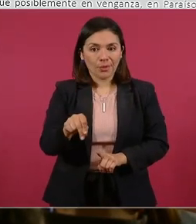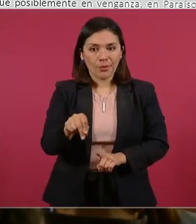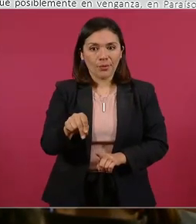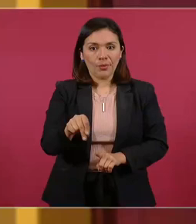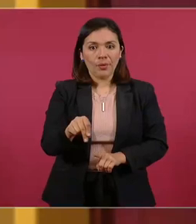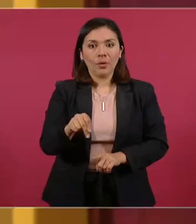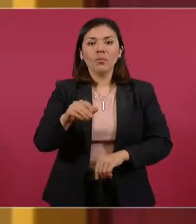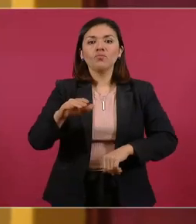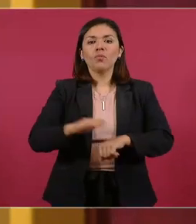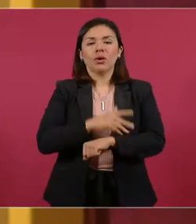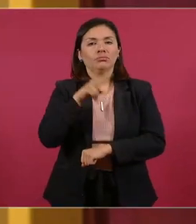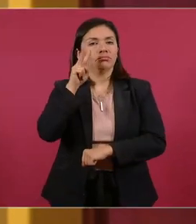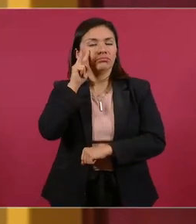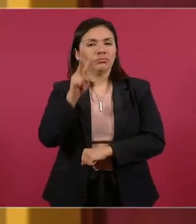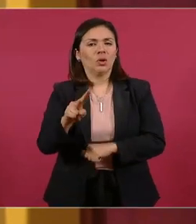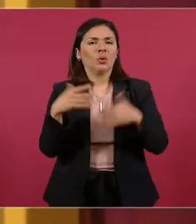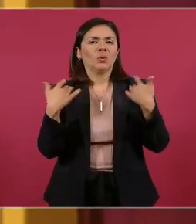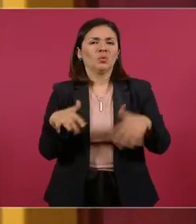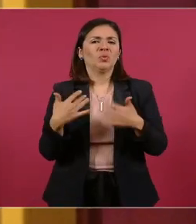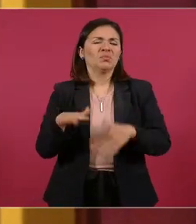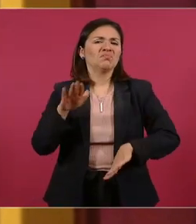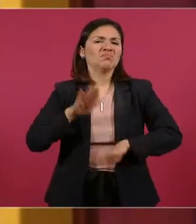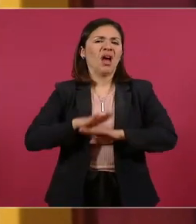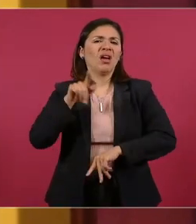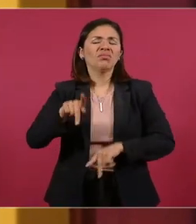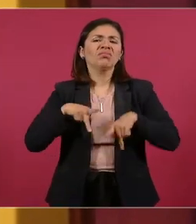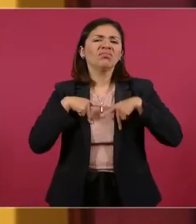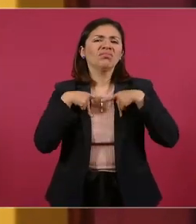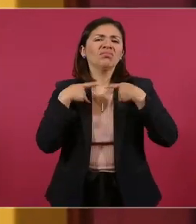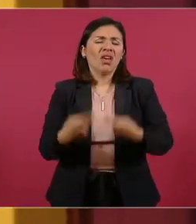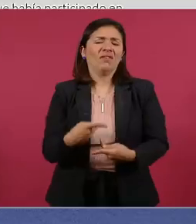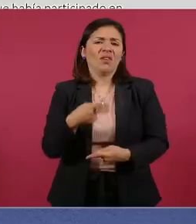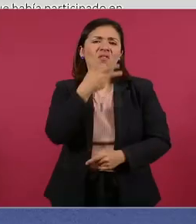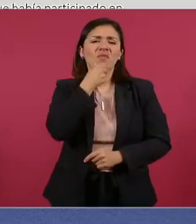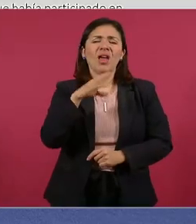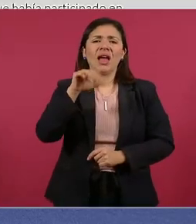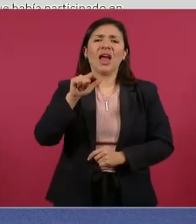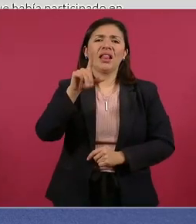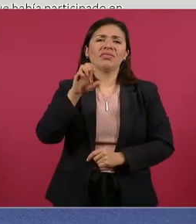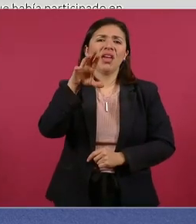de la evidente y lamentable debilidad de Calderón.